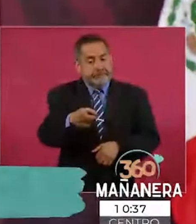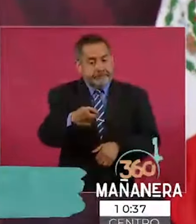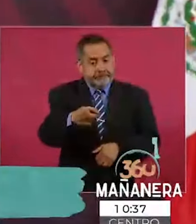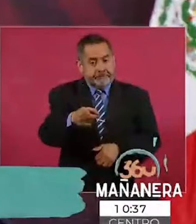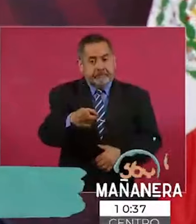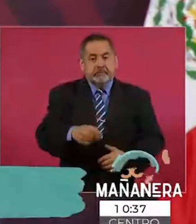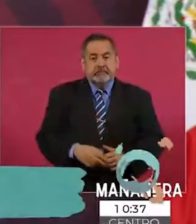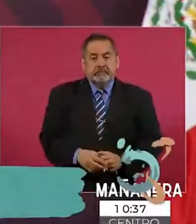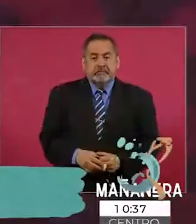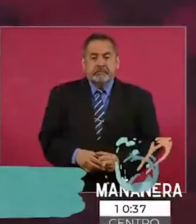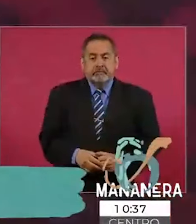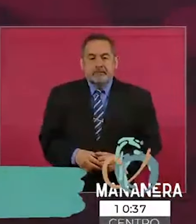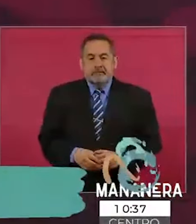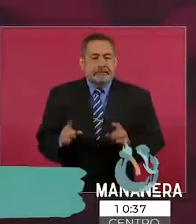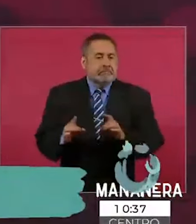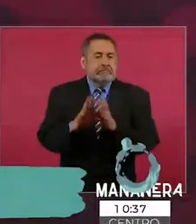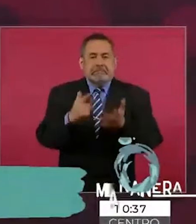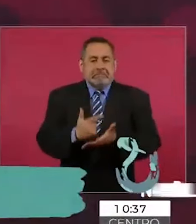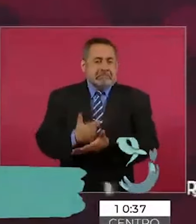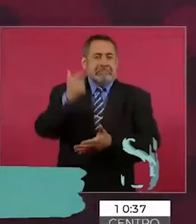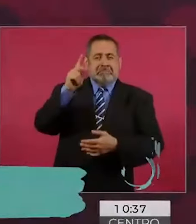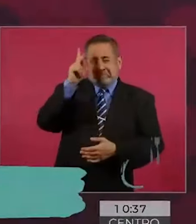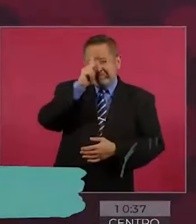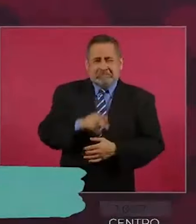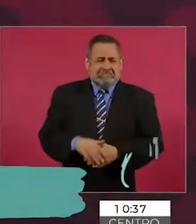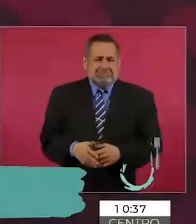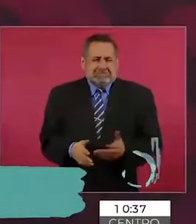eh excepcional extraordinario